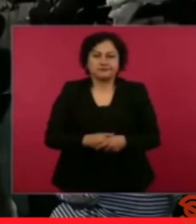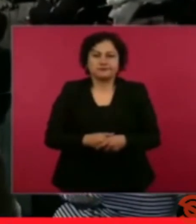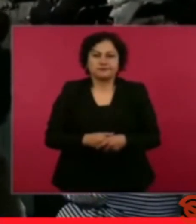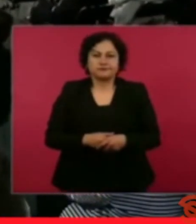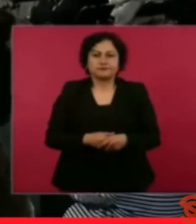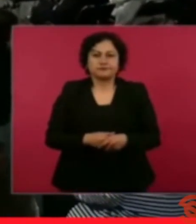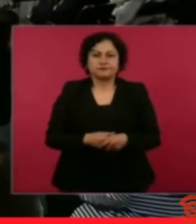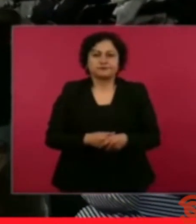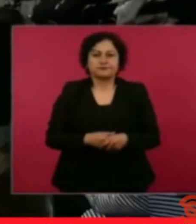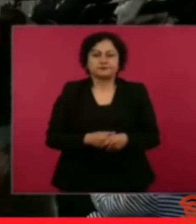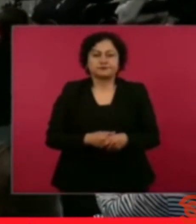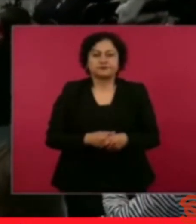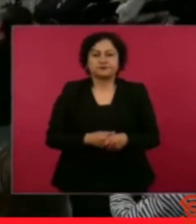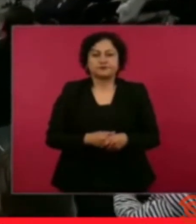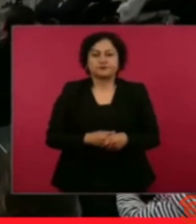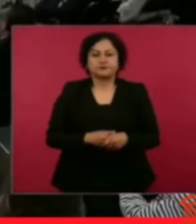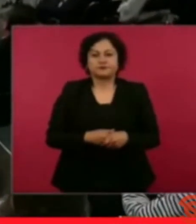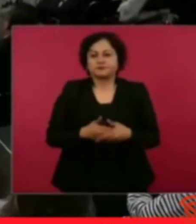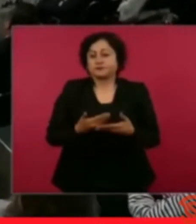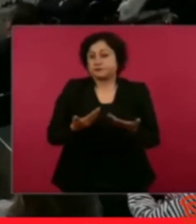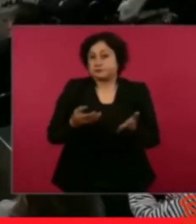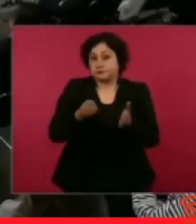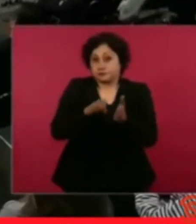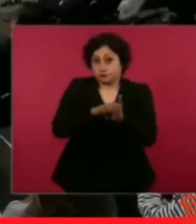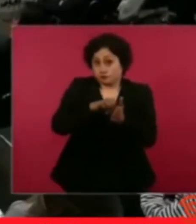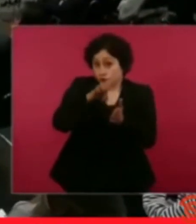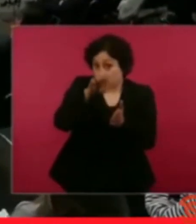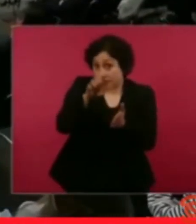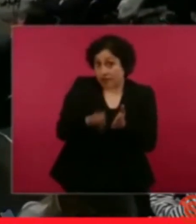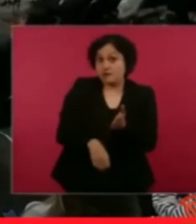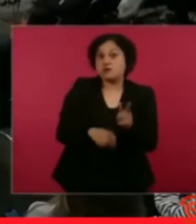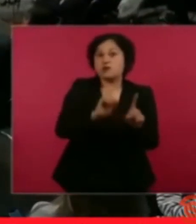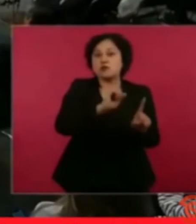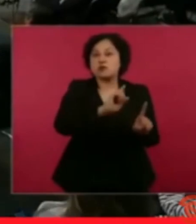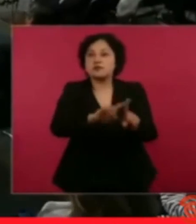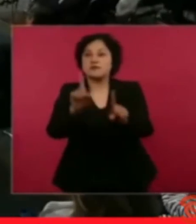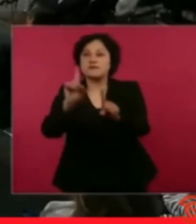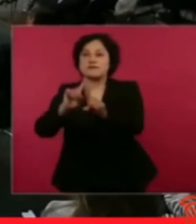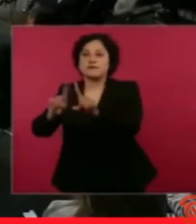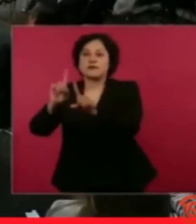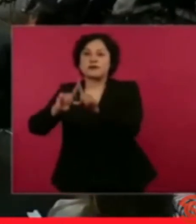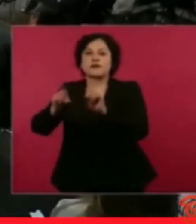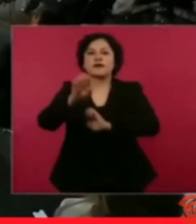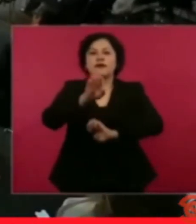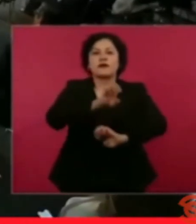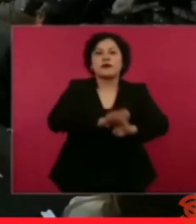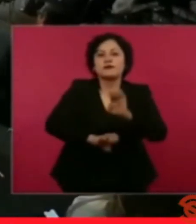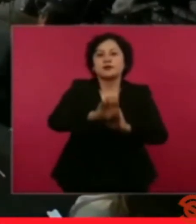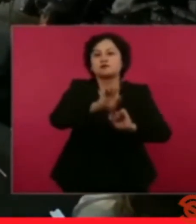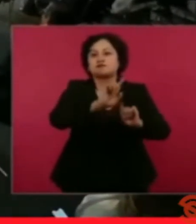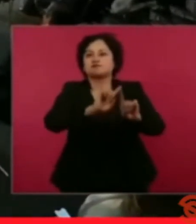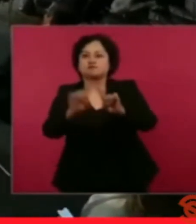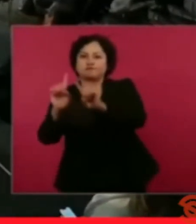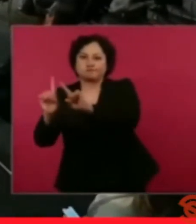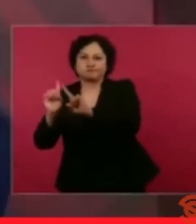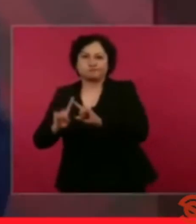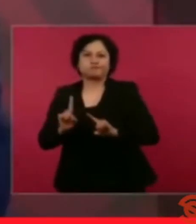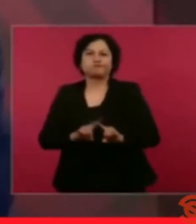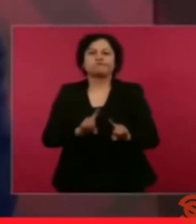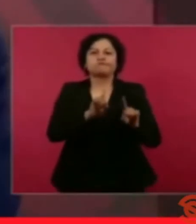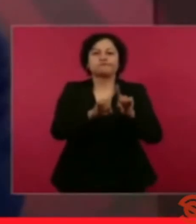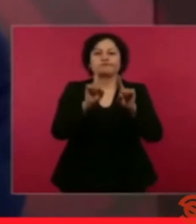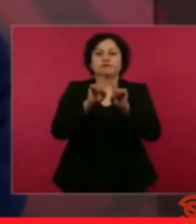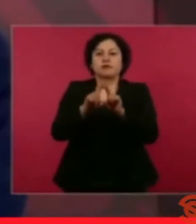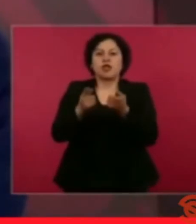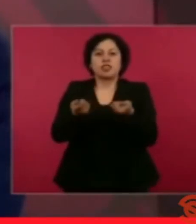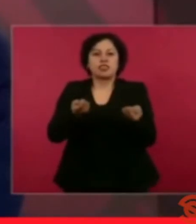de las agencias. ¿Cómo empieza la campaña de AMLO?